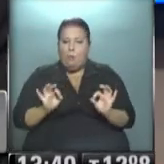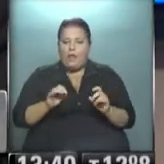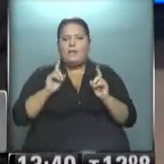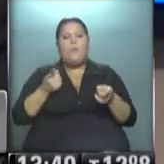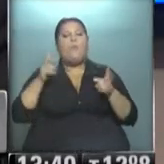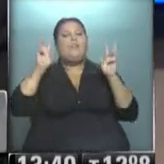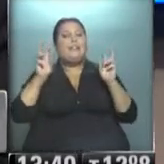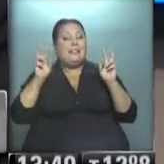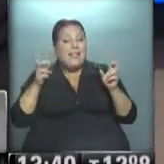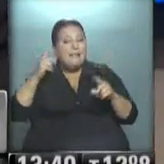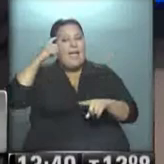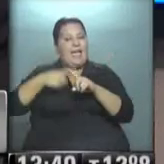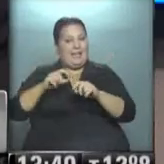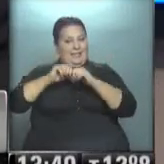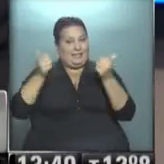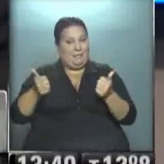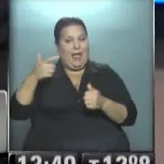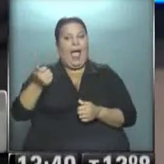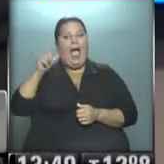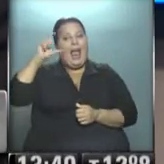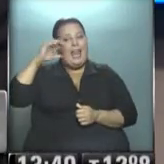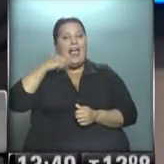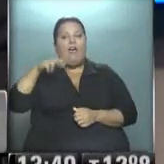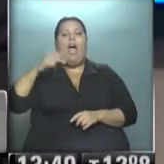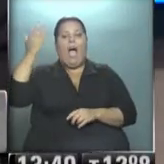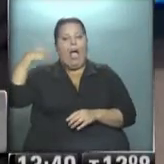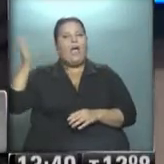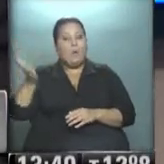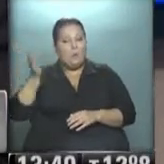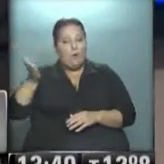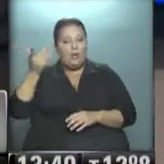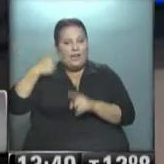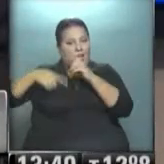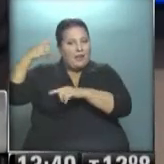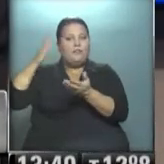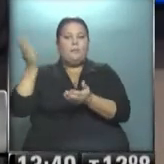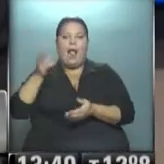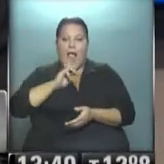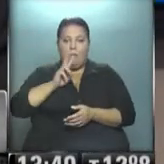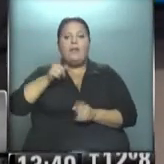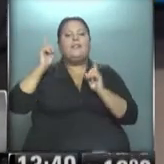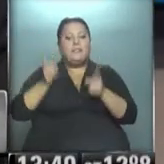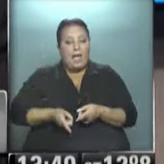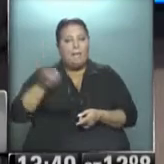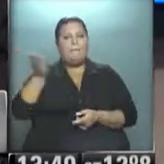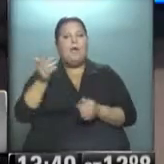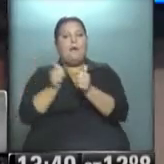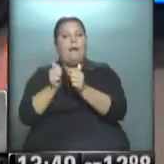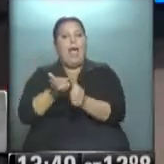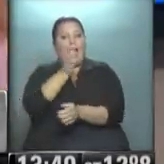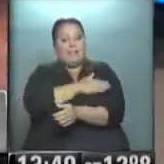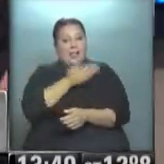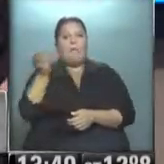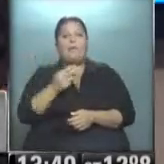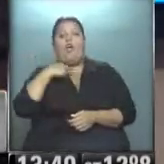cuestión sobre la expareja sobre este alejandro tiene antecedentes por violencia de género de hecho él había pegado a una pareja anterior y había